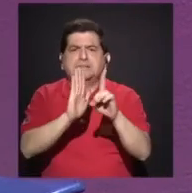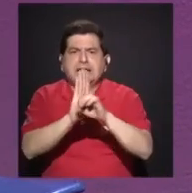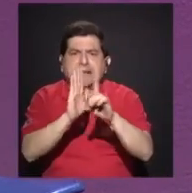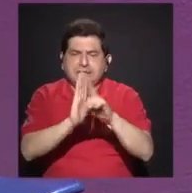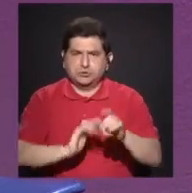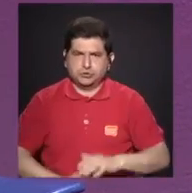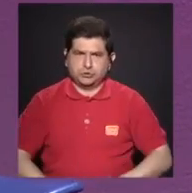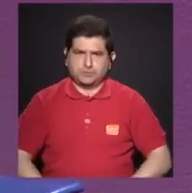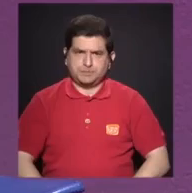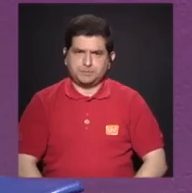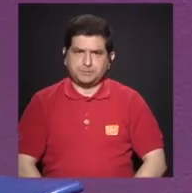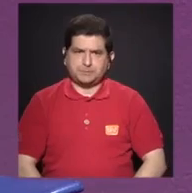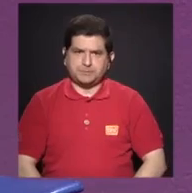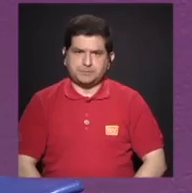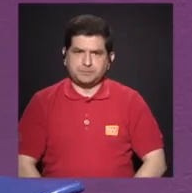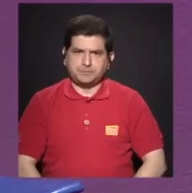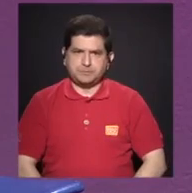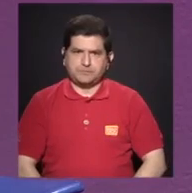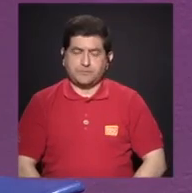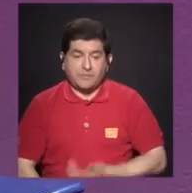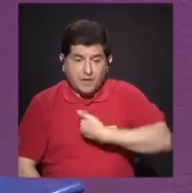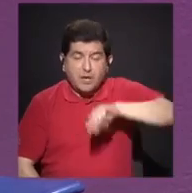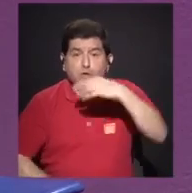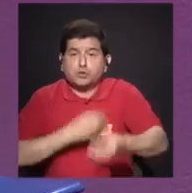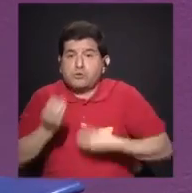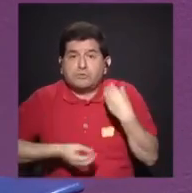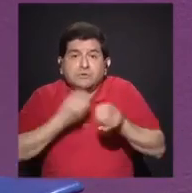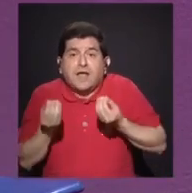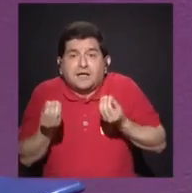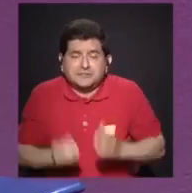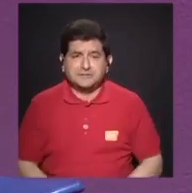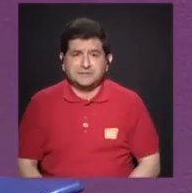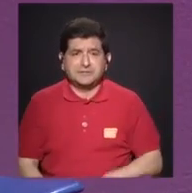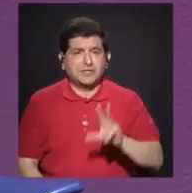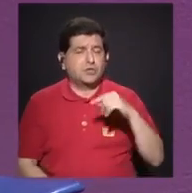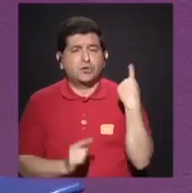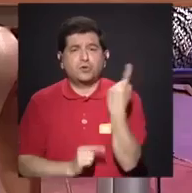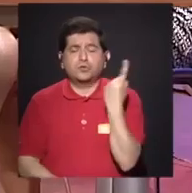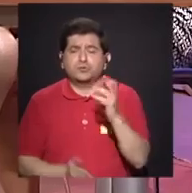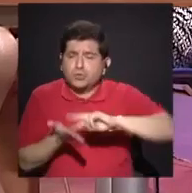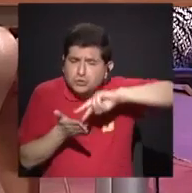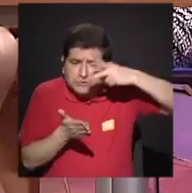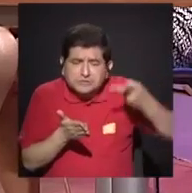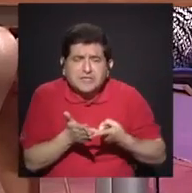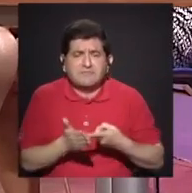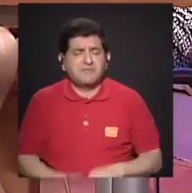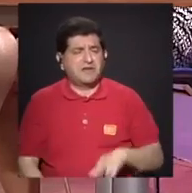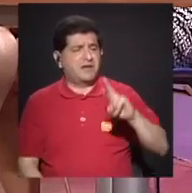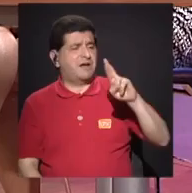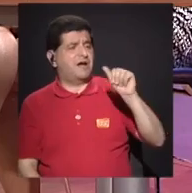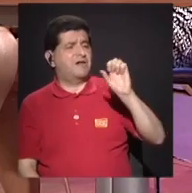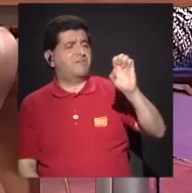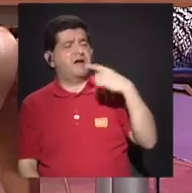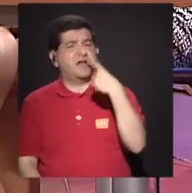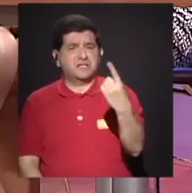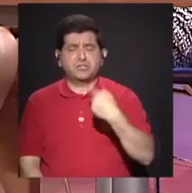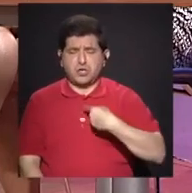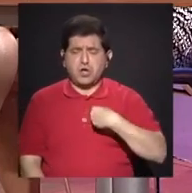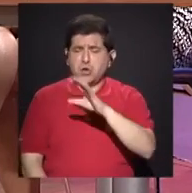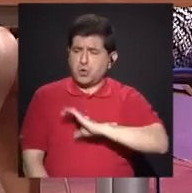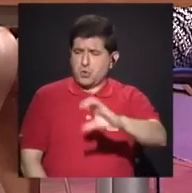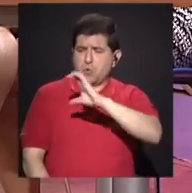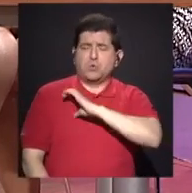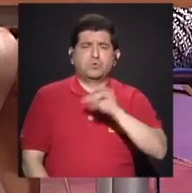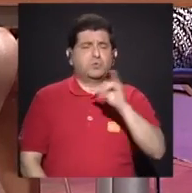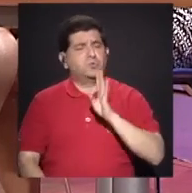derechos. Entonces, ¿qué hacemos? Bueno, no es simplemente decir, ah, bueno, es lo que la RAE dice y así me voy a comportar